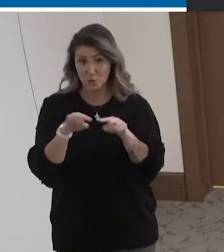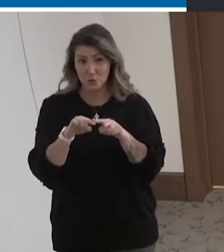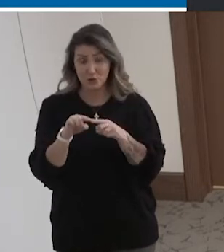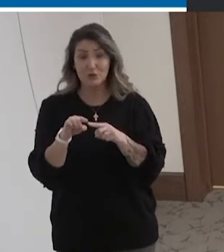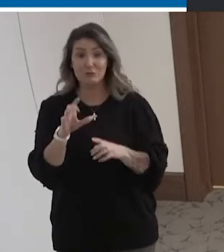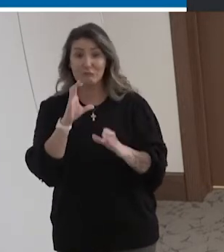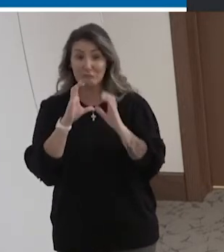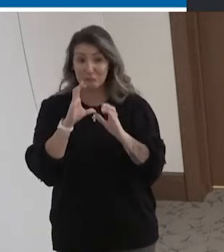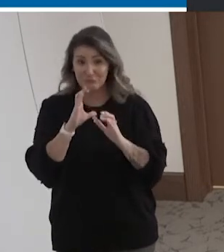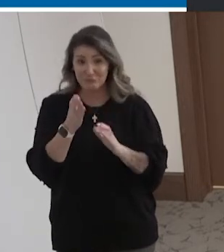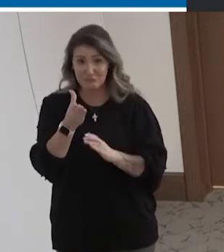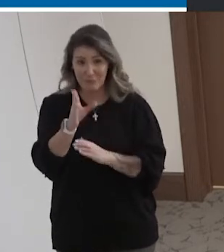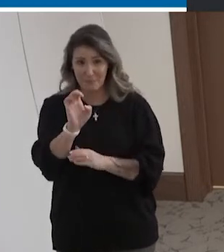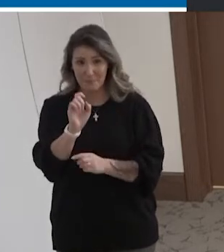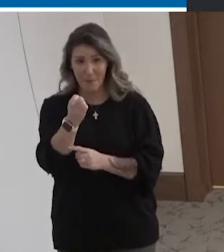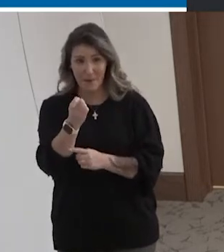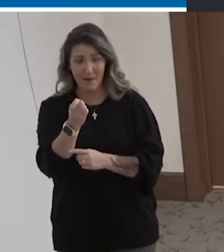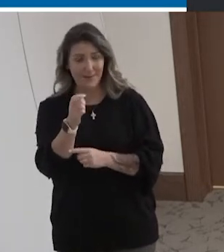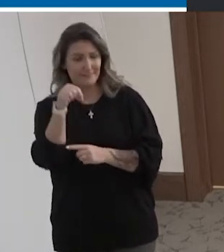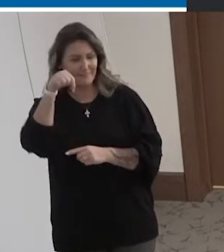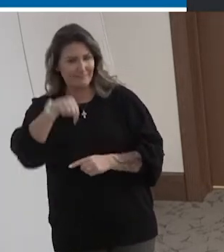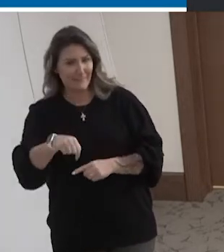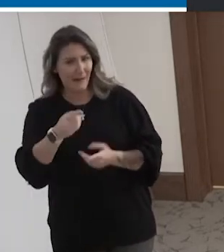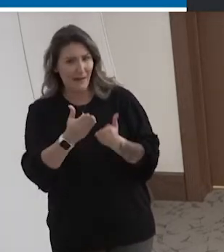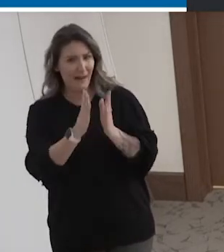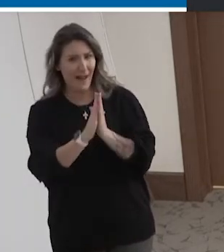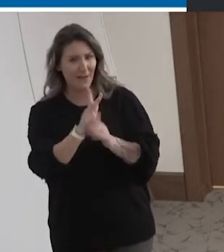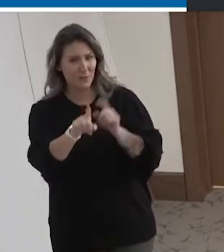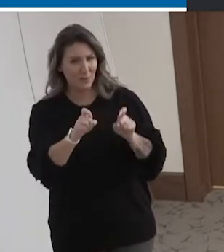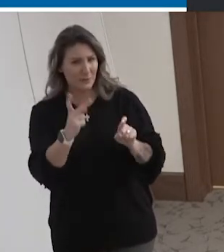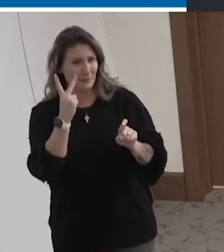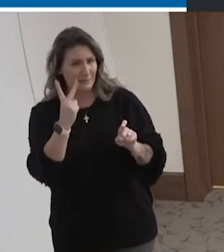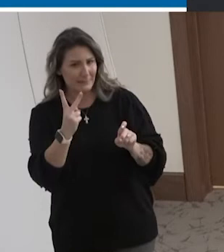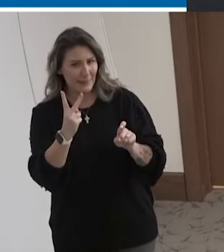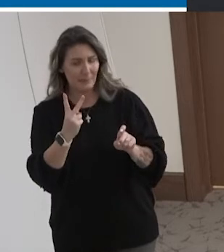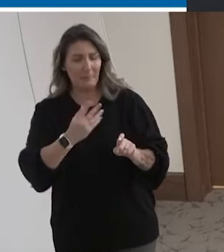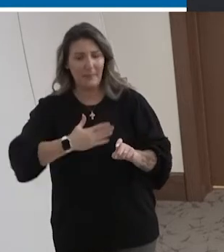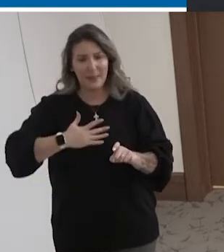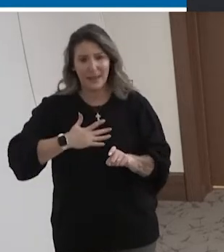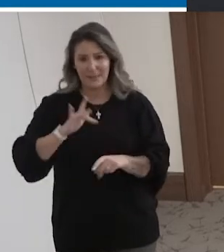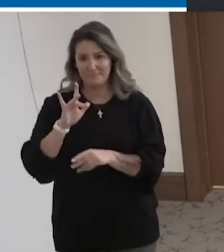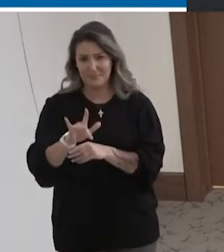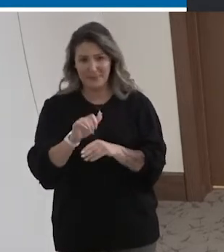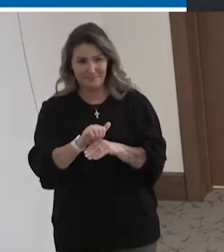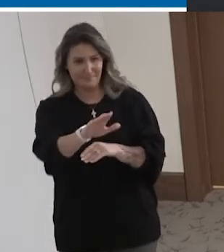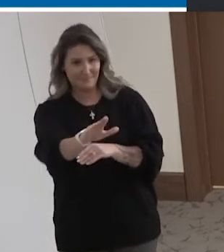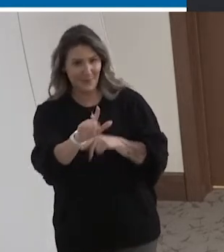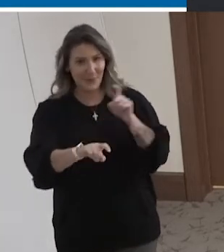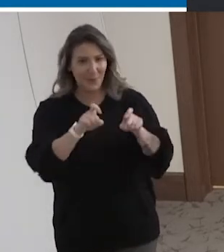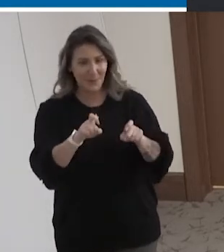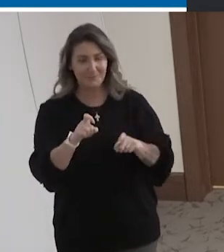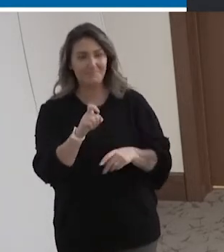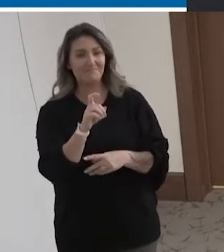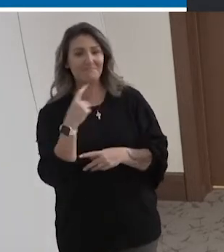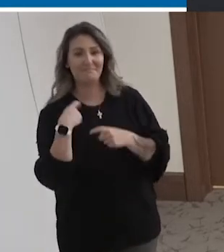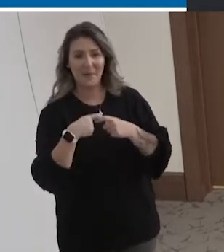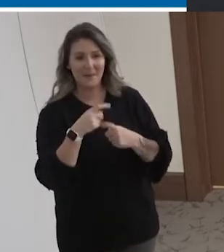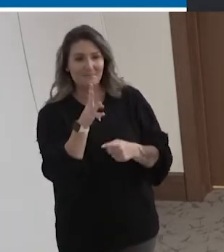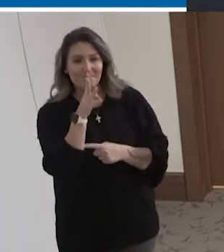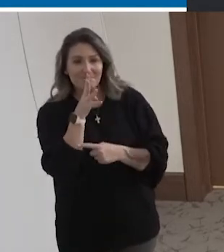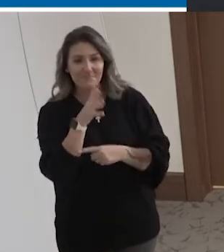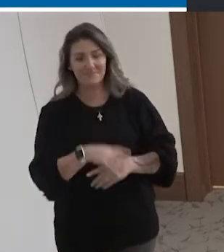here. And down here you'll see Ask a Question. So please submit your questions. Pero si quiere hacer preguntas, usted